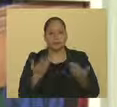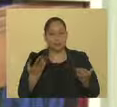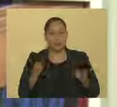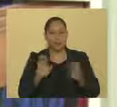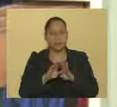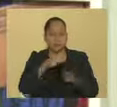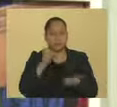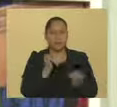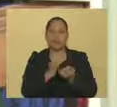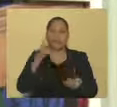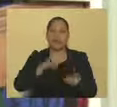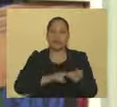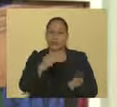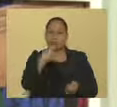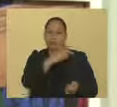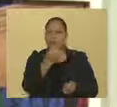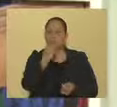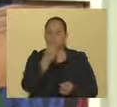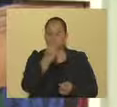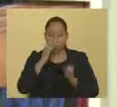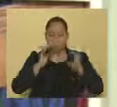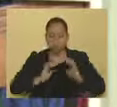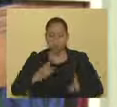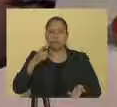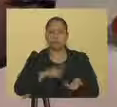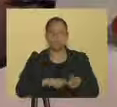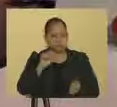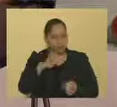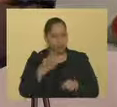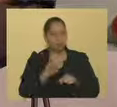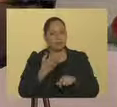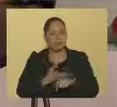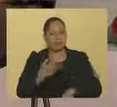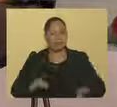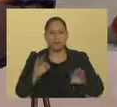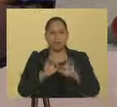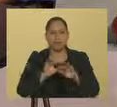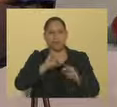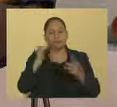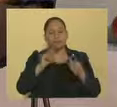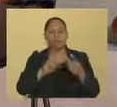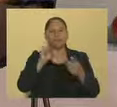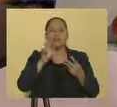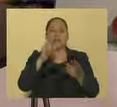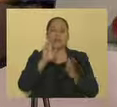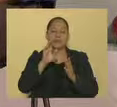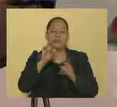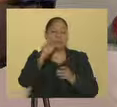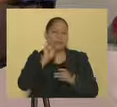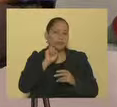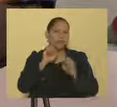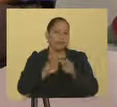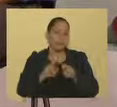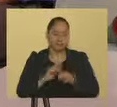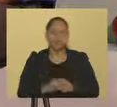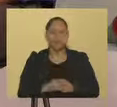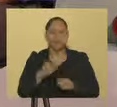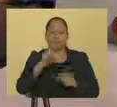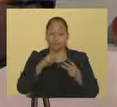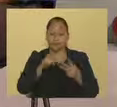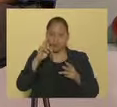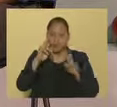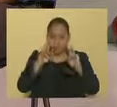parte nutricional también es bien importante, y la otra es evidentemente el sexo. Pero particularmente hablando de